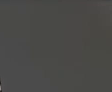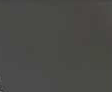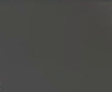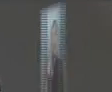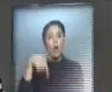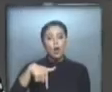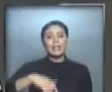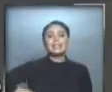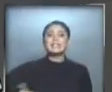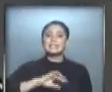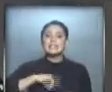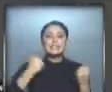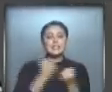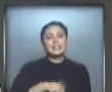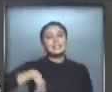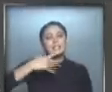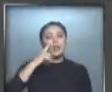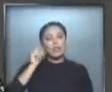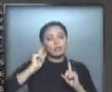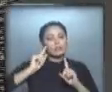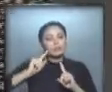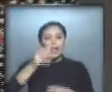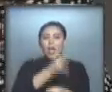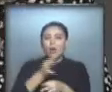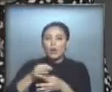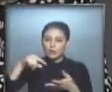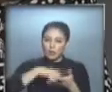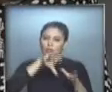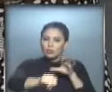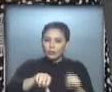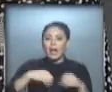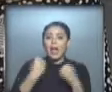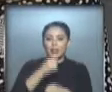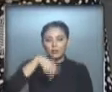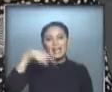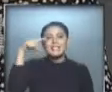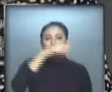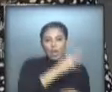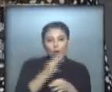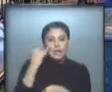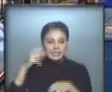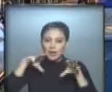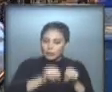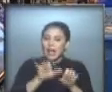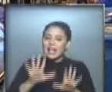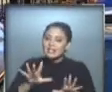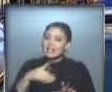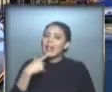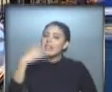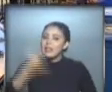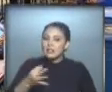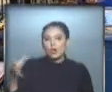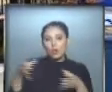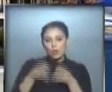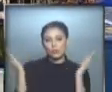hoy es el quinto día de tomás en las escuelas de la ciudad de buenos aires- siguen siendo siete los colegios tomados por decisión de